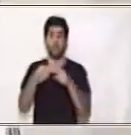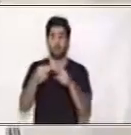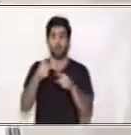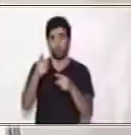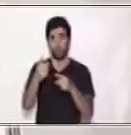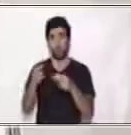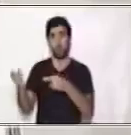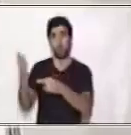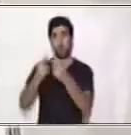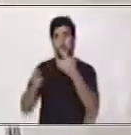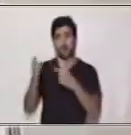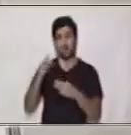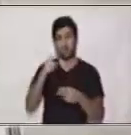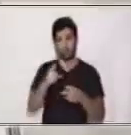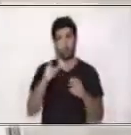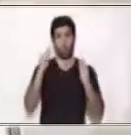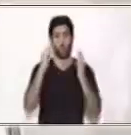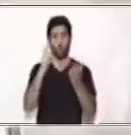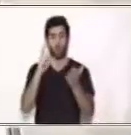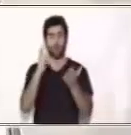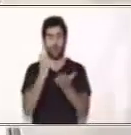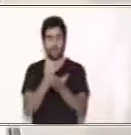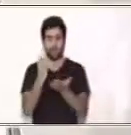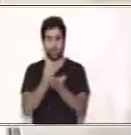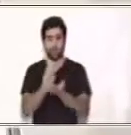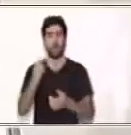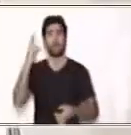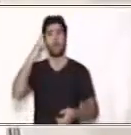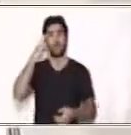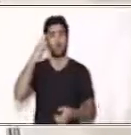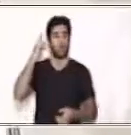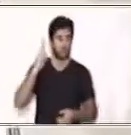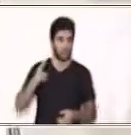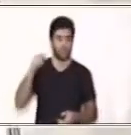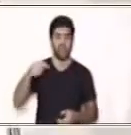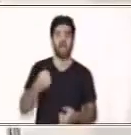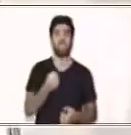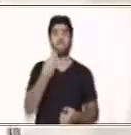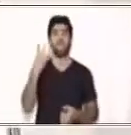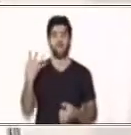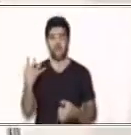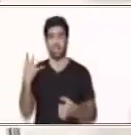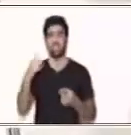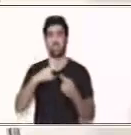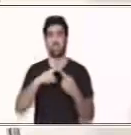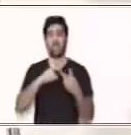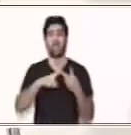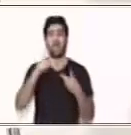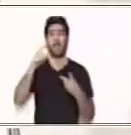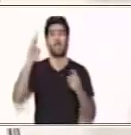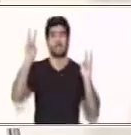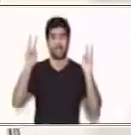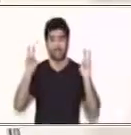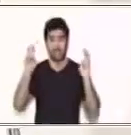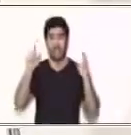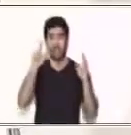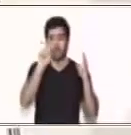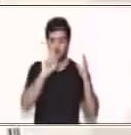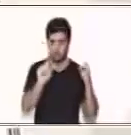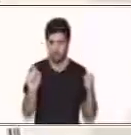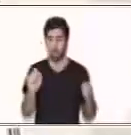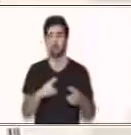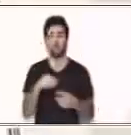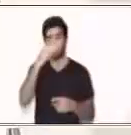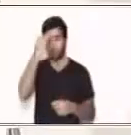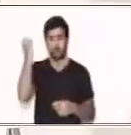estará pidiendo y puedas entregar. Recuerda siempre la fecha, el tema de cada actividad que estamos desarrollando,